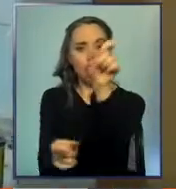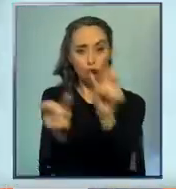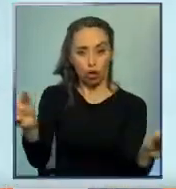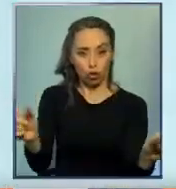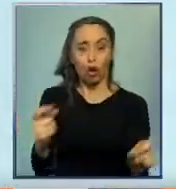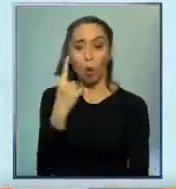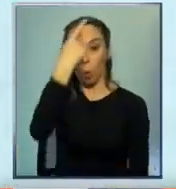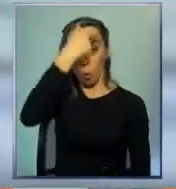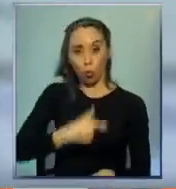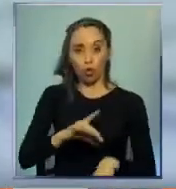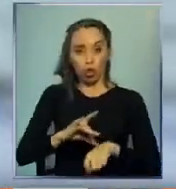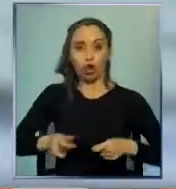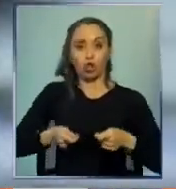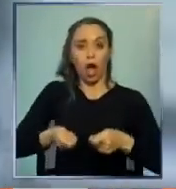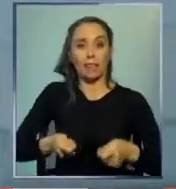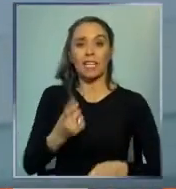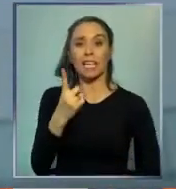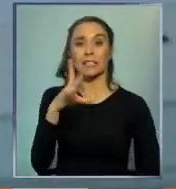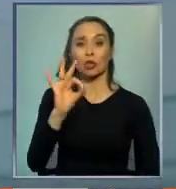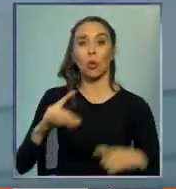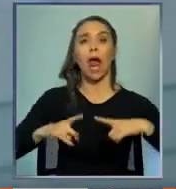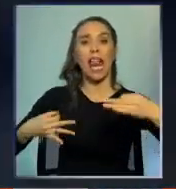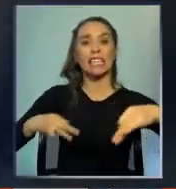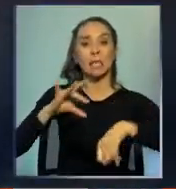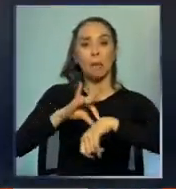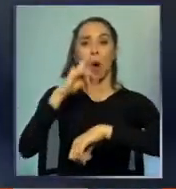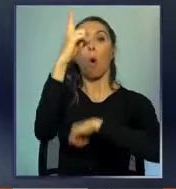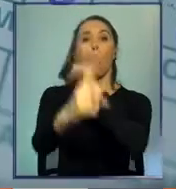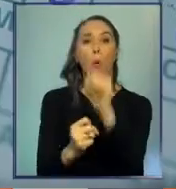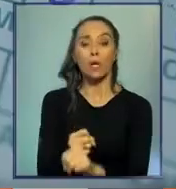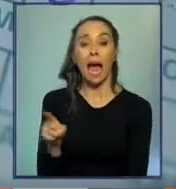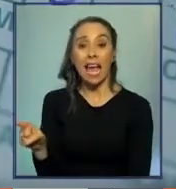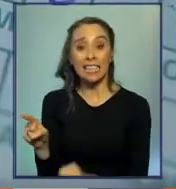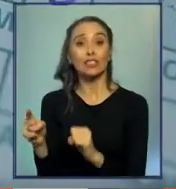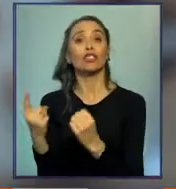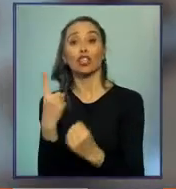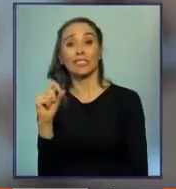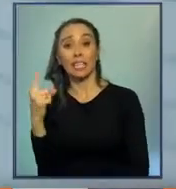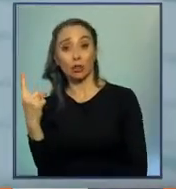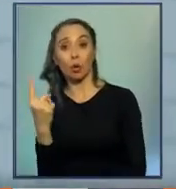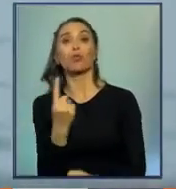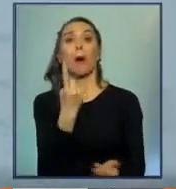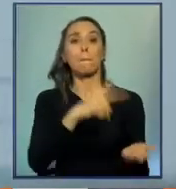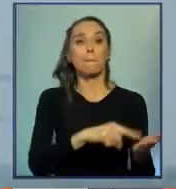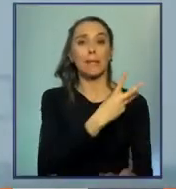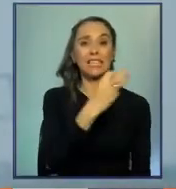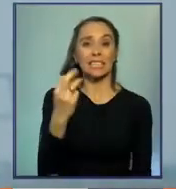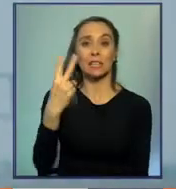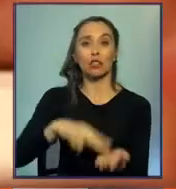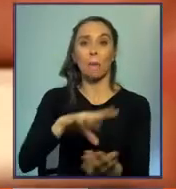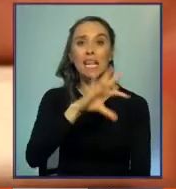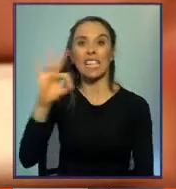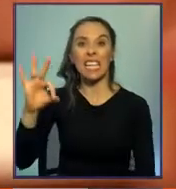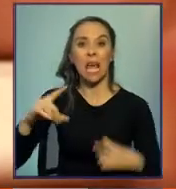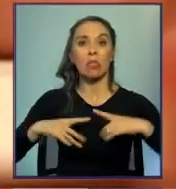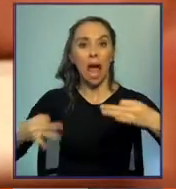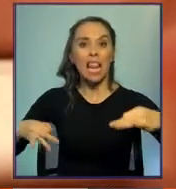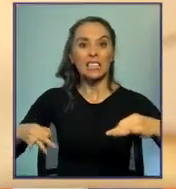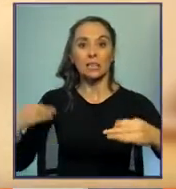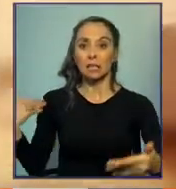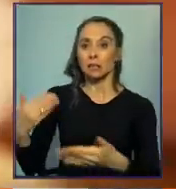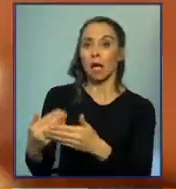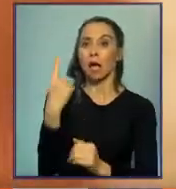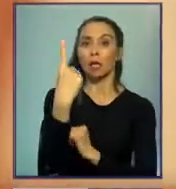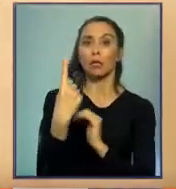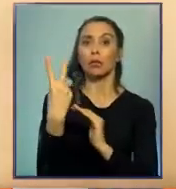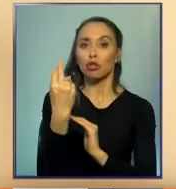por doctor es de 150 al año, estos médicos han entregado entre 1.300 y 2.500 licencias en los últimos 12 meses, en